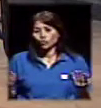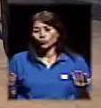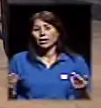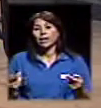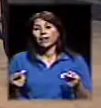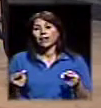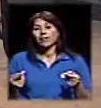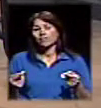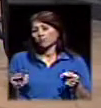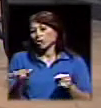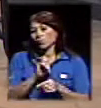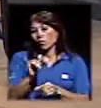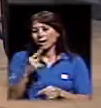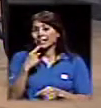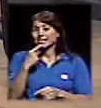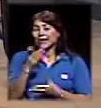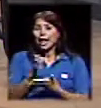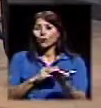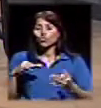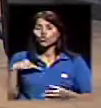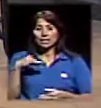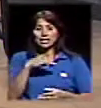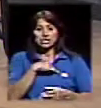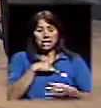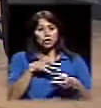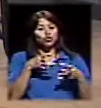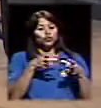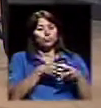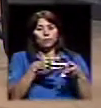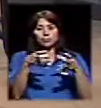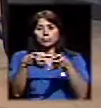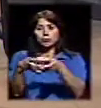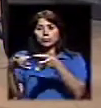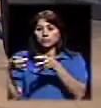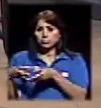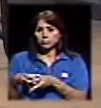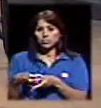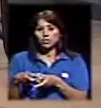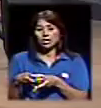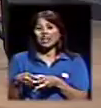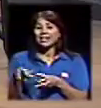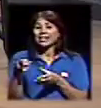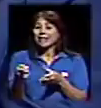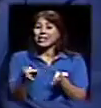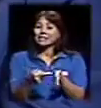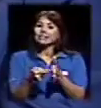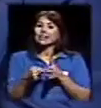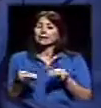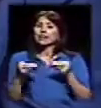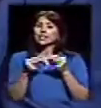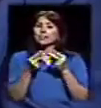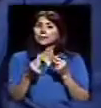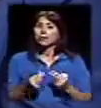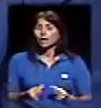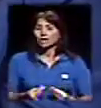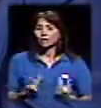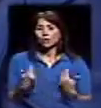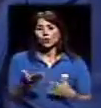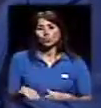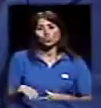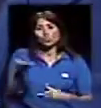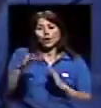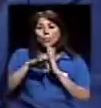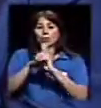algunos ministerios crecen en su presupuesto de manera importante. Por ejemplo, el COMEX tiene un crecimiento